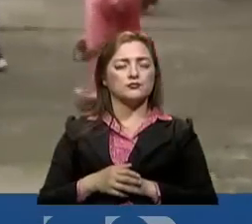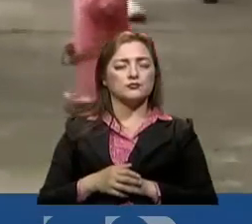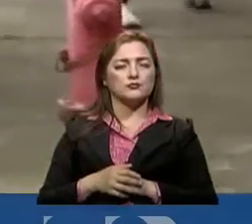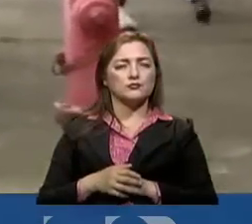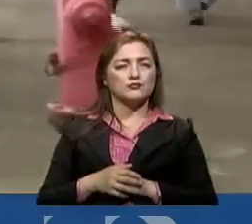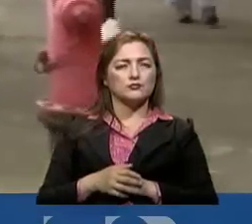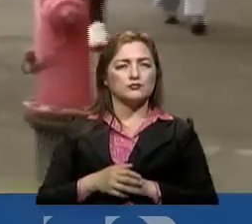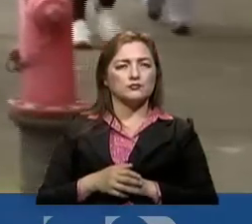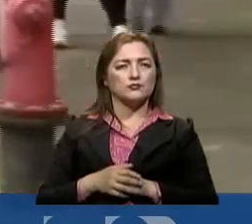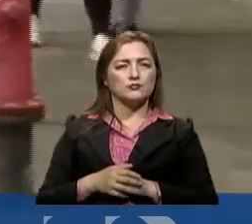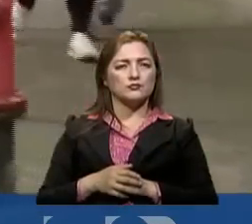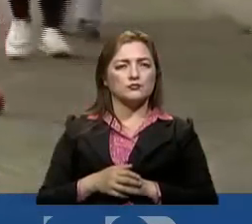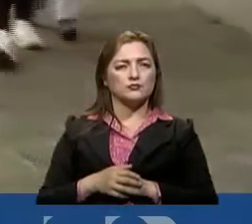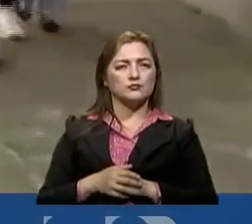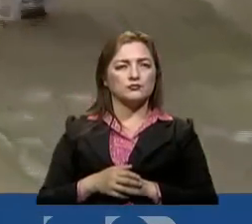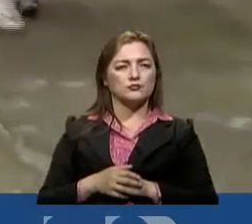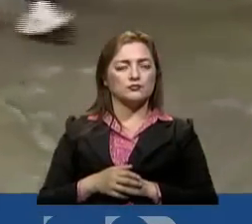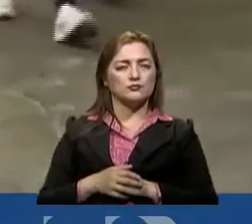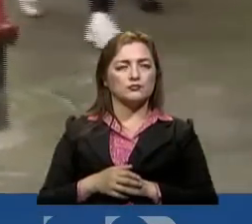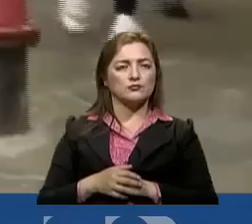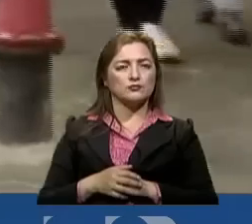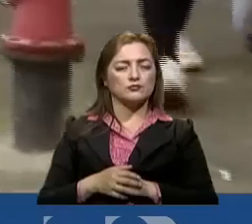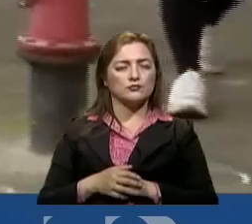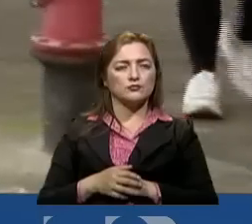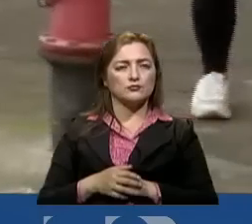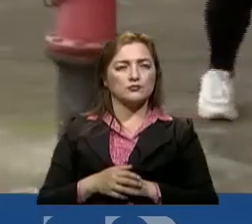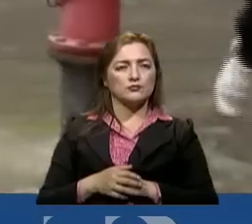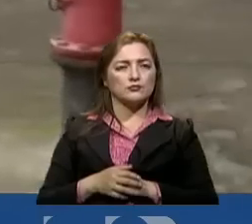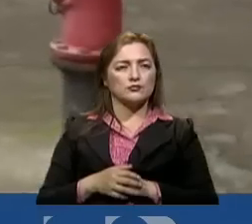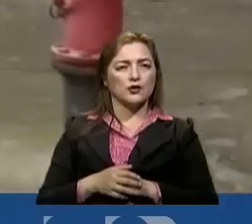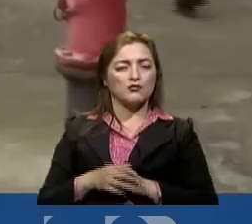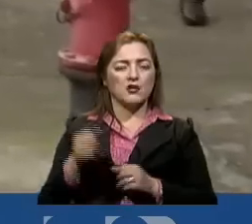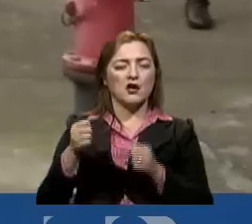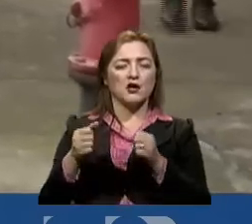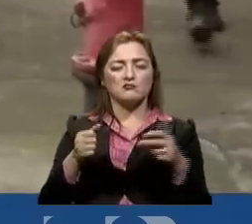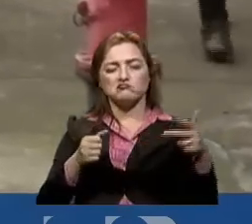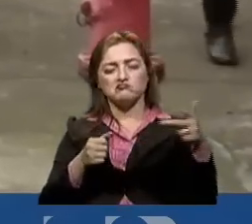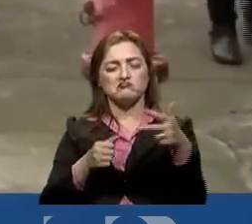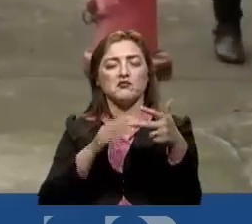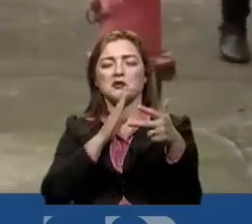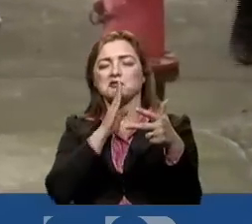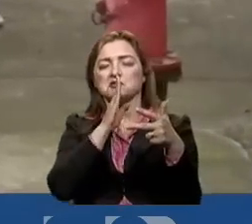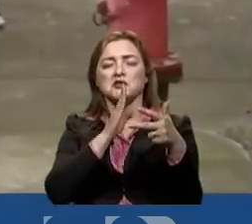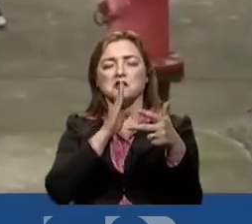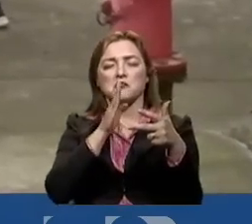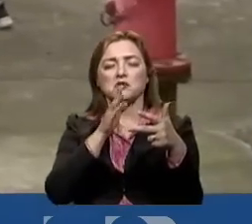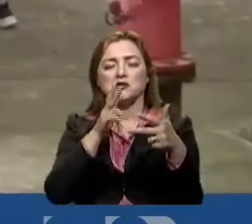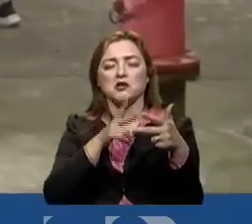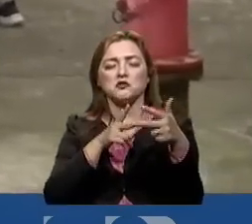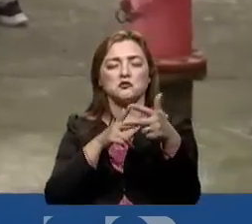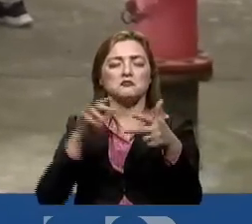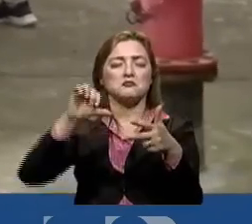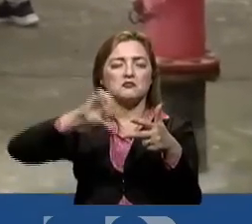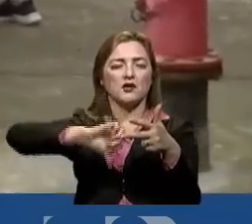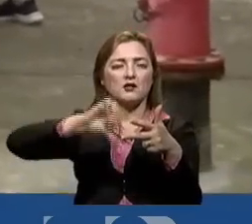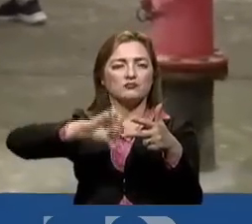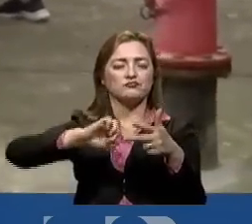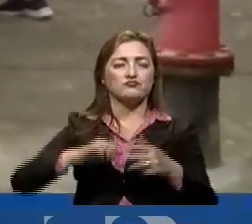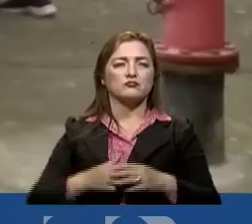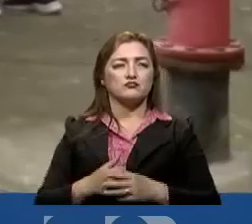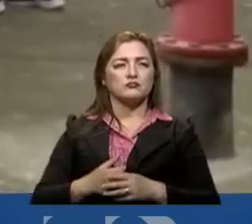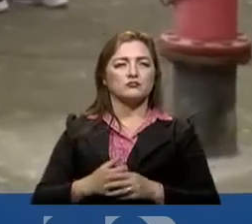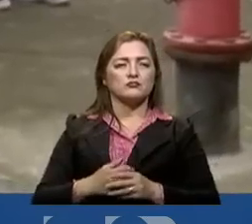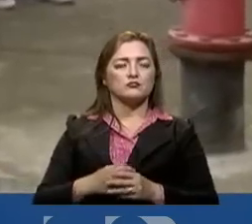en el norte de la capital. Uno de esos es que los vehículos siempre se ponen mal, estacionan en este lugar, pues como